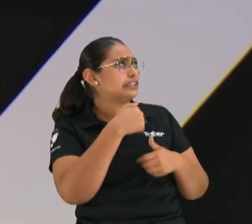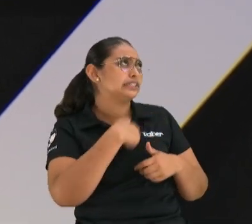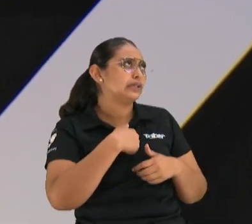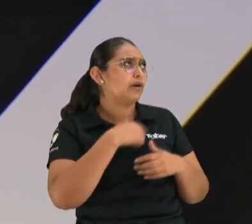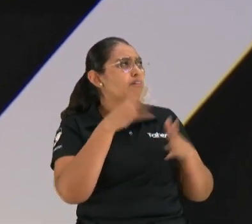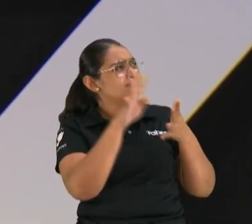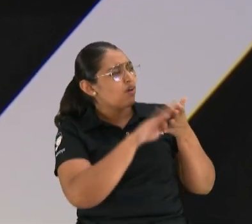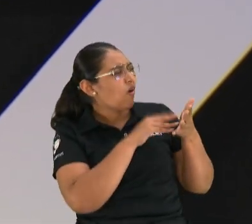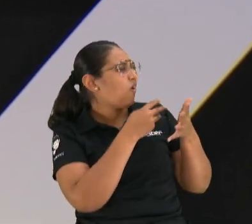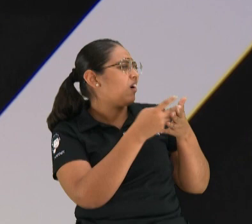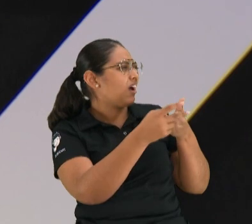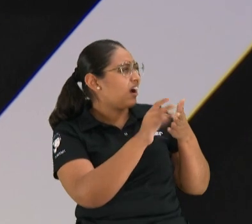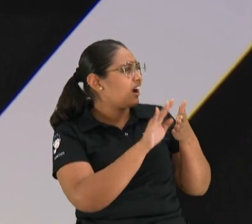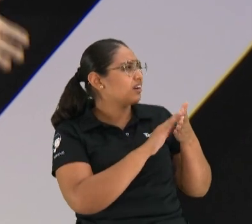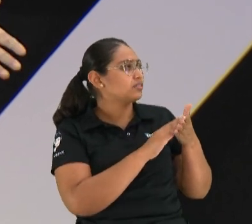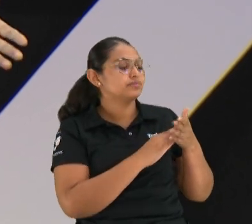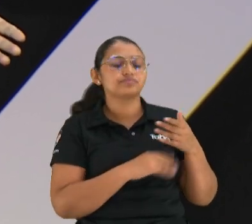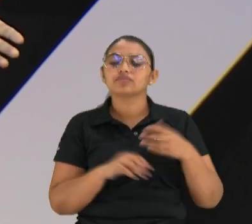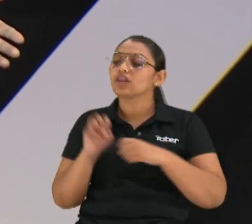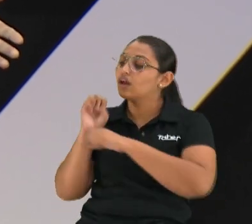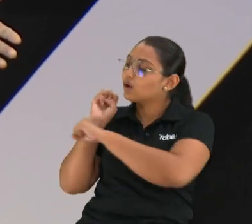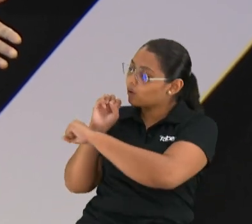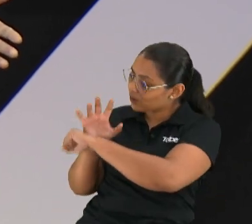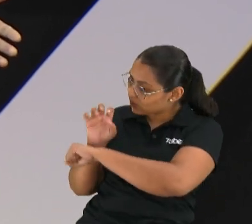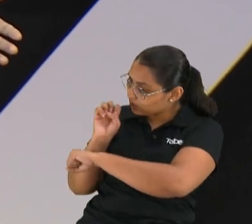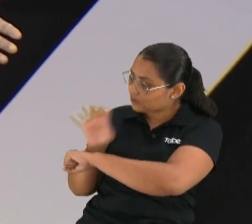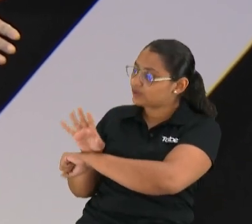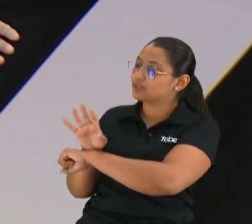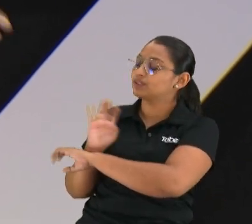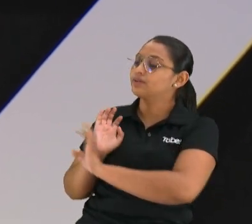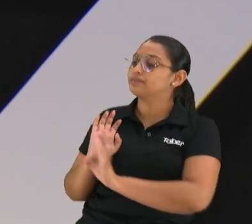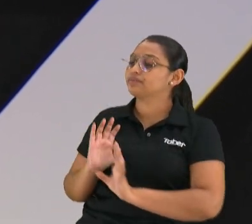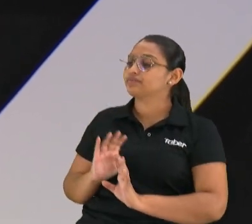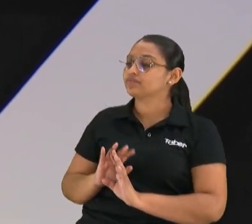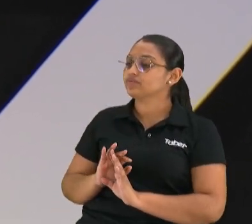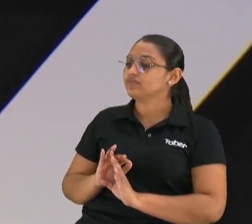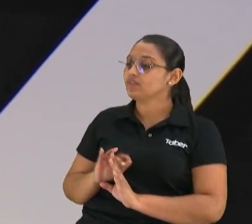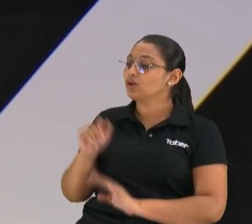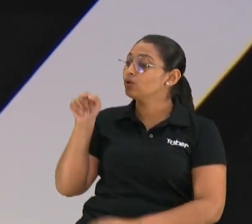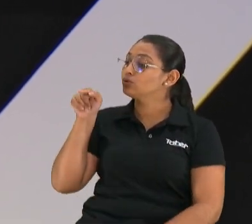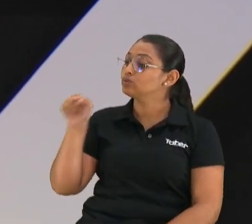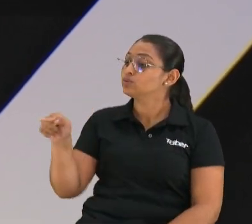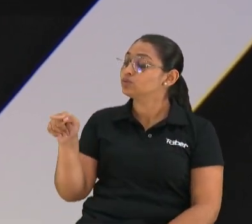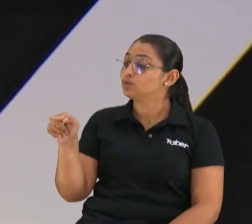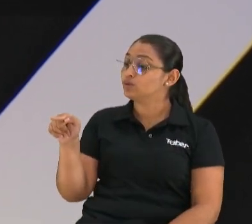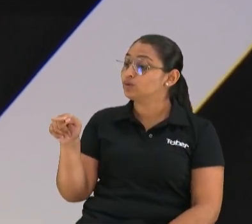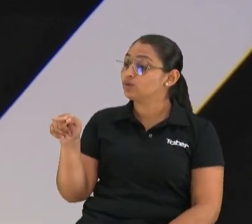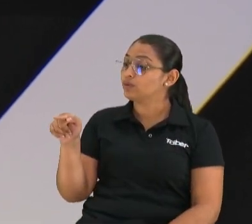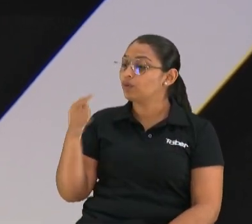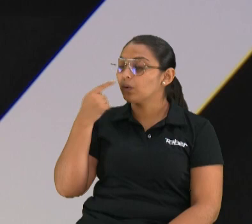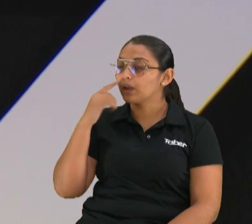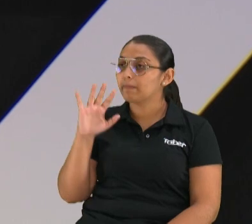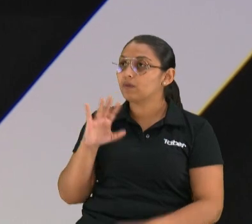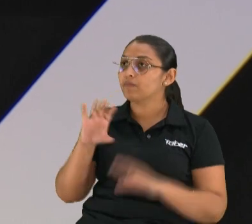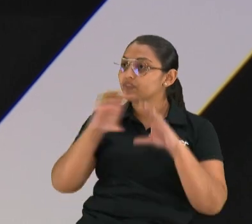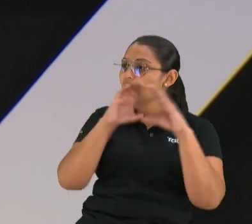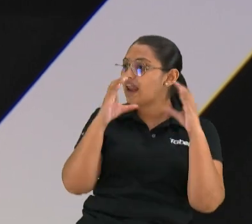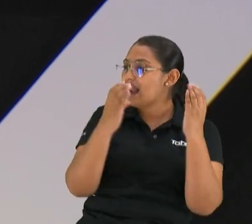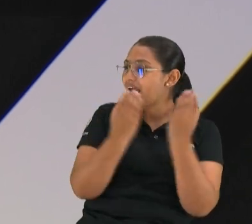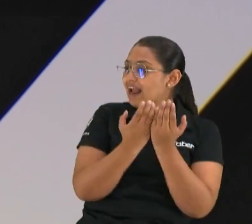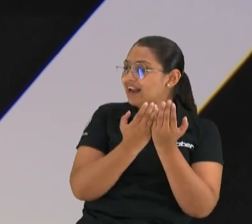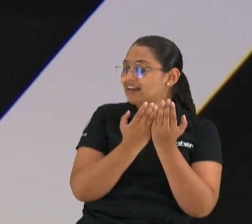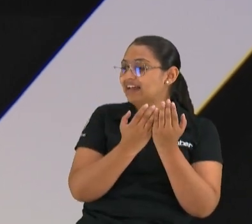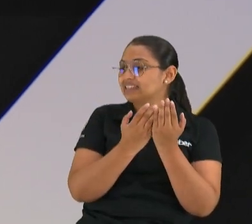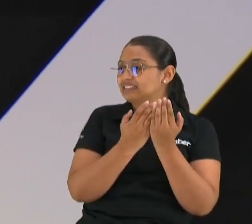mediodía Yo te llevo por acá Mira te voy a dar un consejo no podés recibir una clase jugando billar